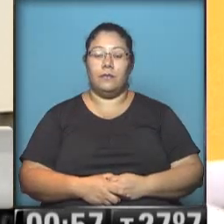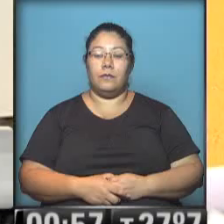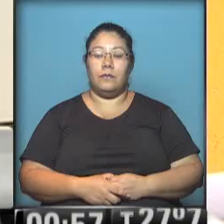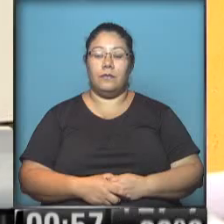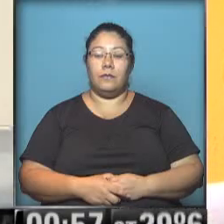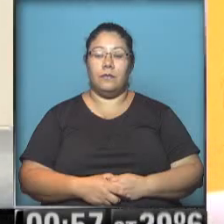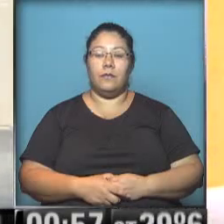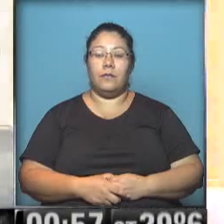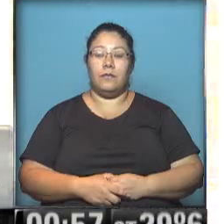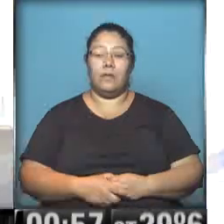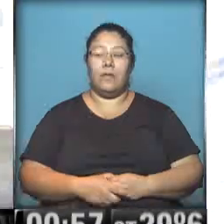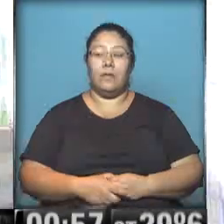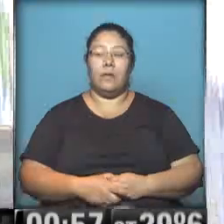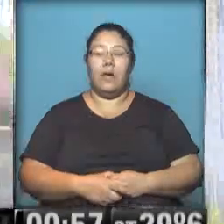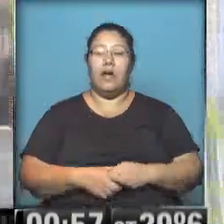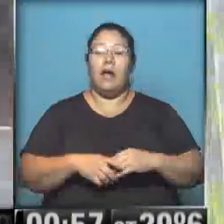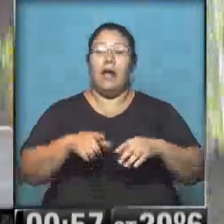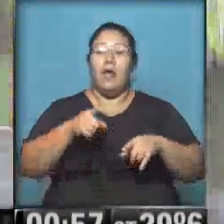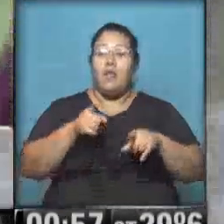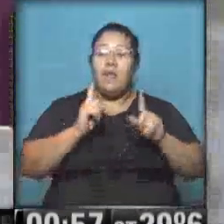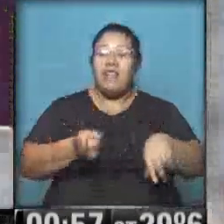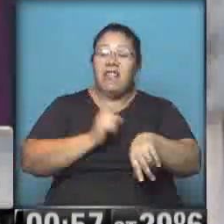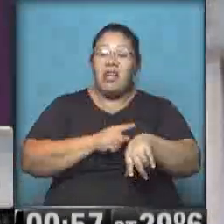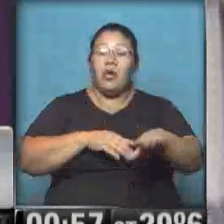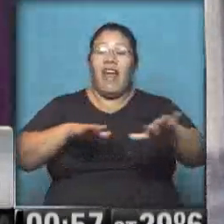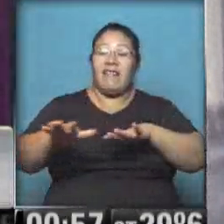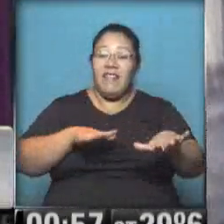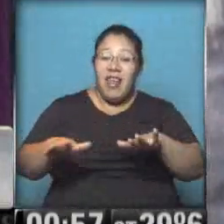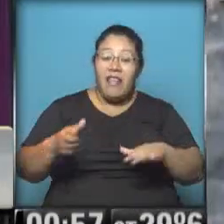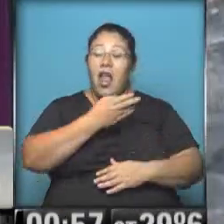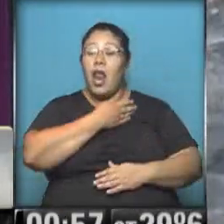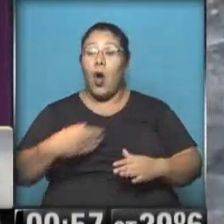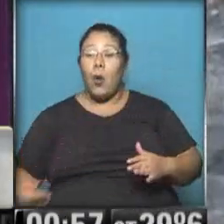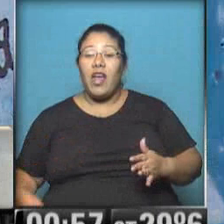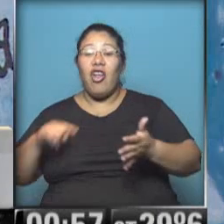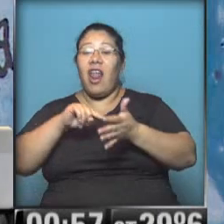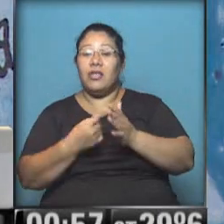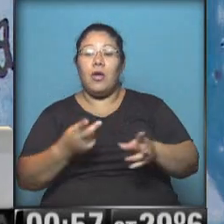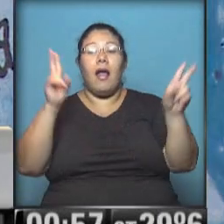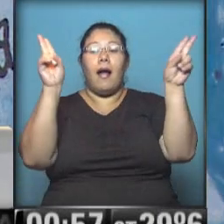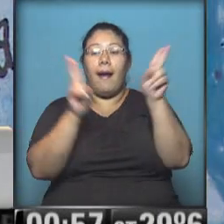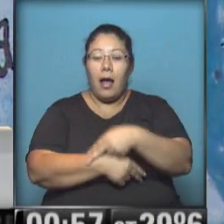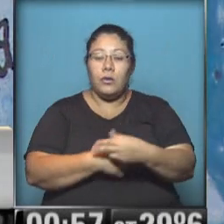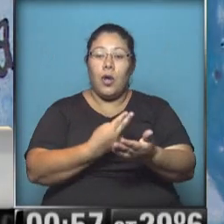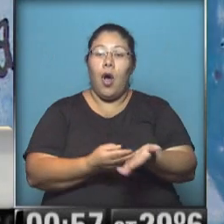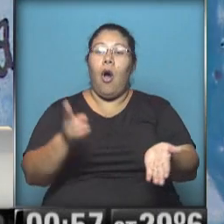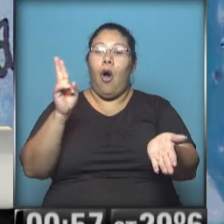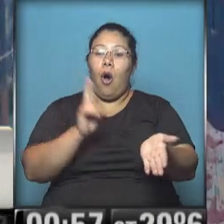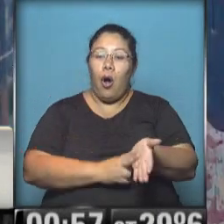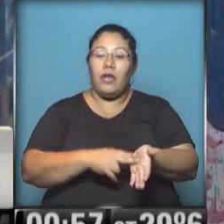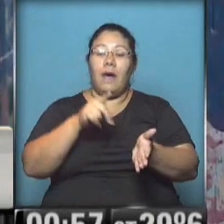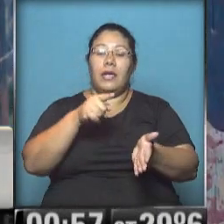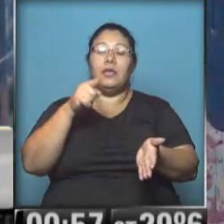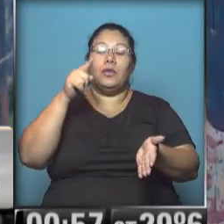natural. Mientras se realizaba una actividad de cierre del año, el gobierno de la ciudad clausuró la Casa Víctor Jara, un centro cultural